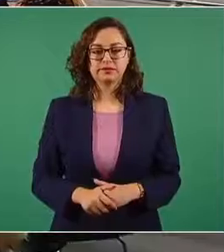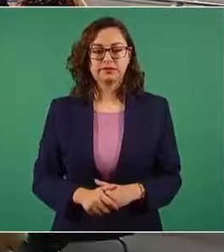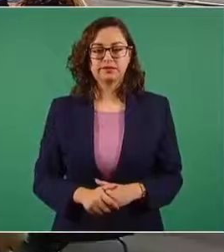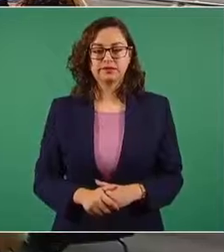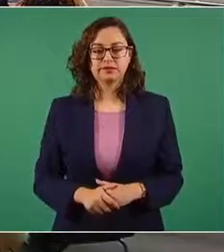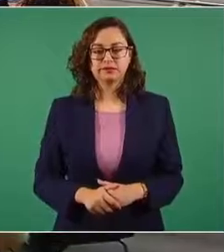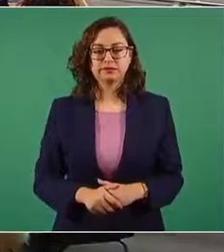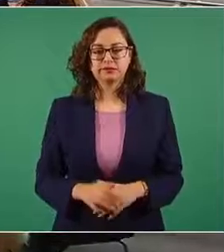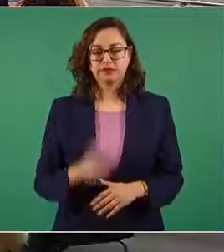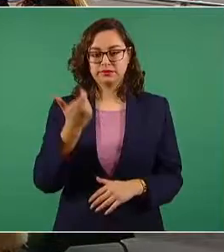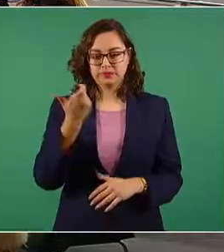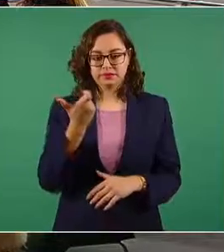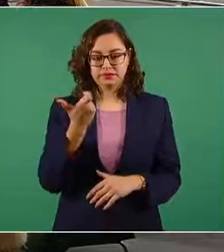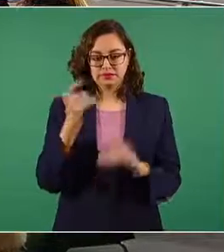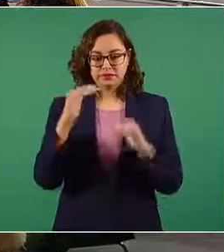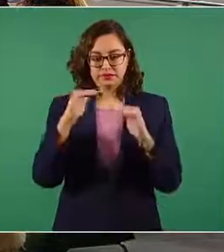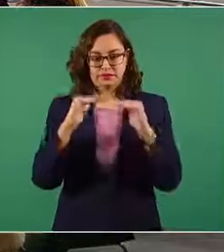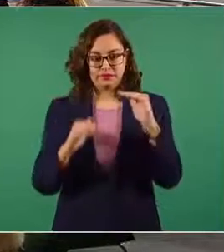Esta disminución.